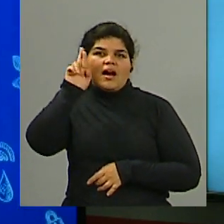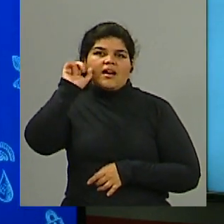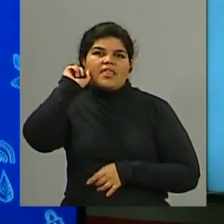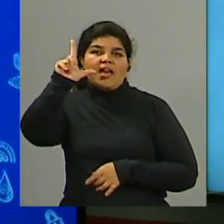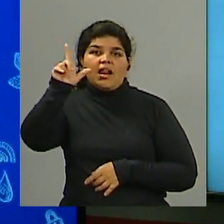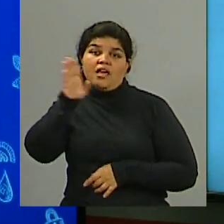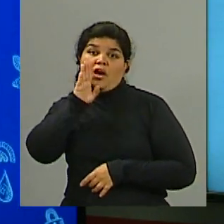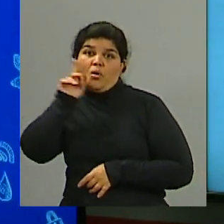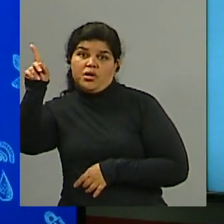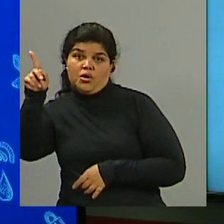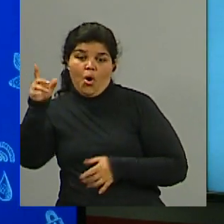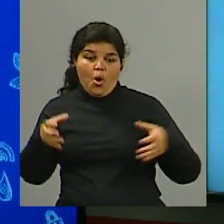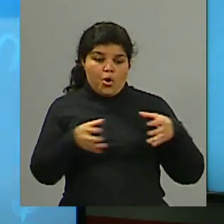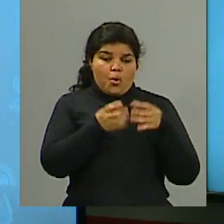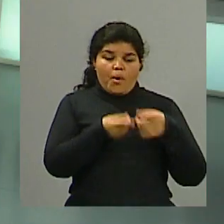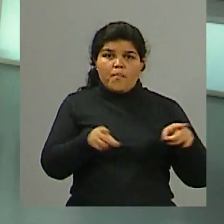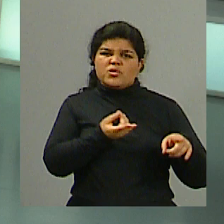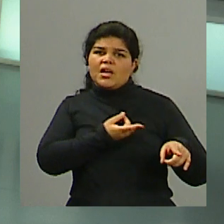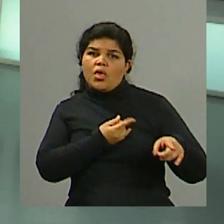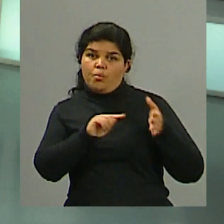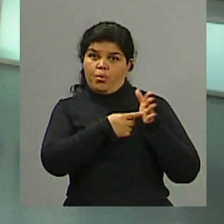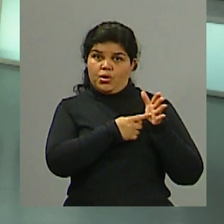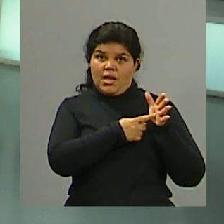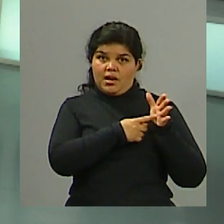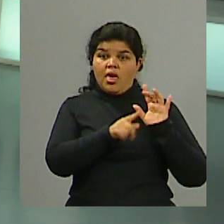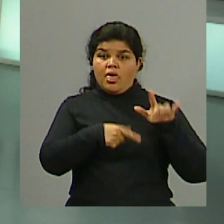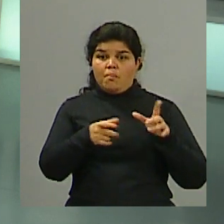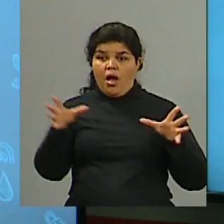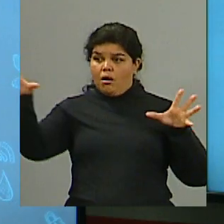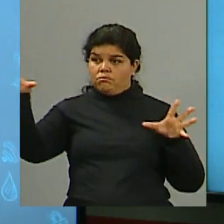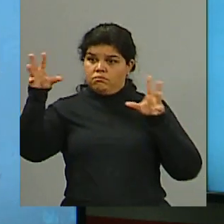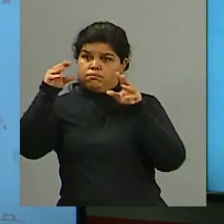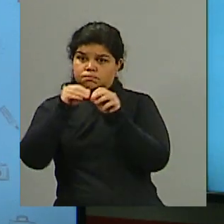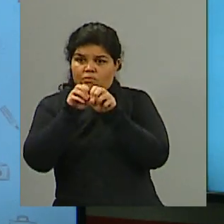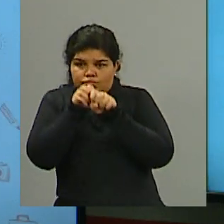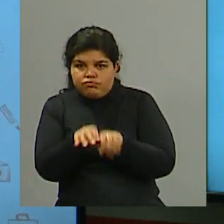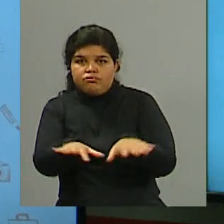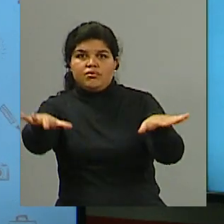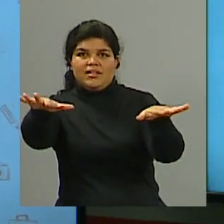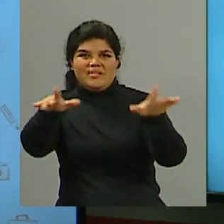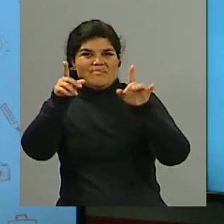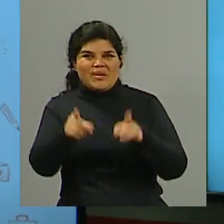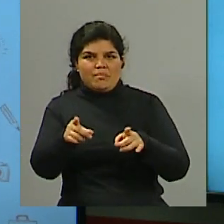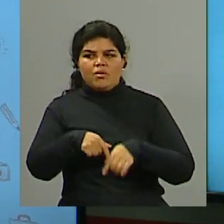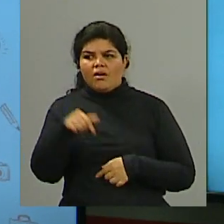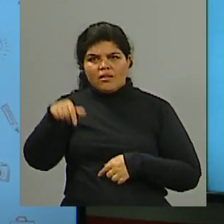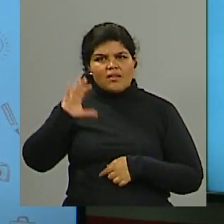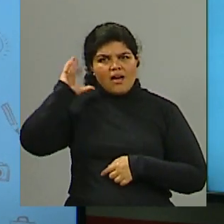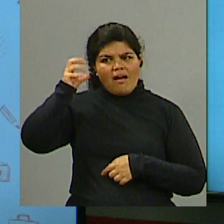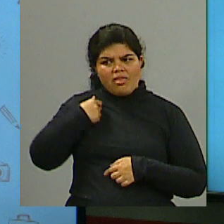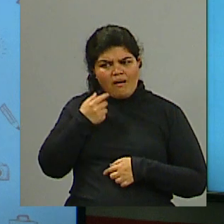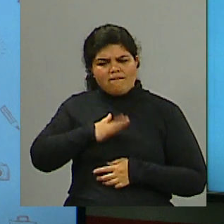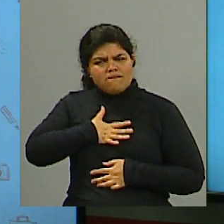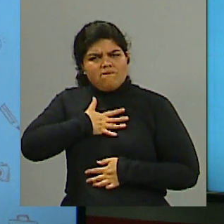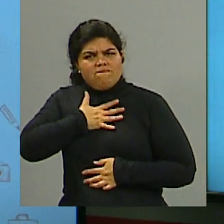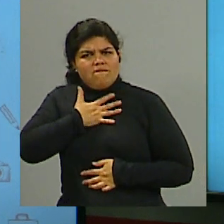Aires. Bueno, realmente la radio es un mundo por seguir descubriendo, por seguir analizando, por seguir amando,